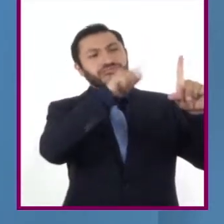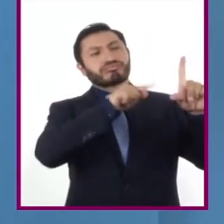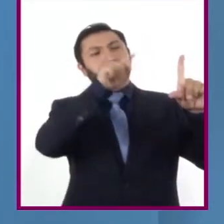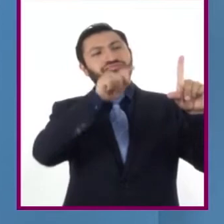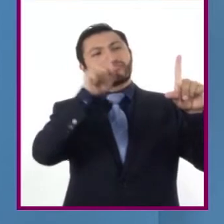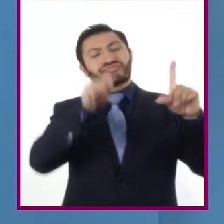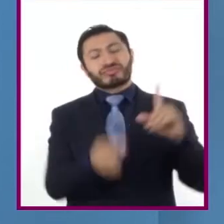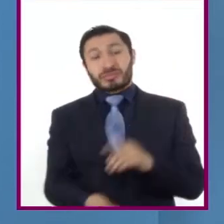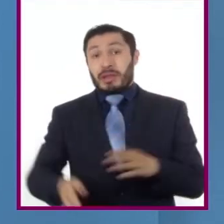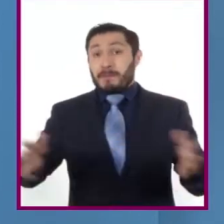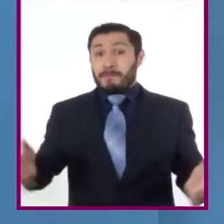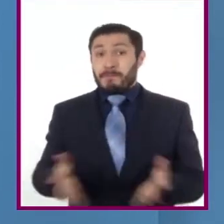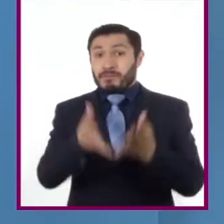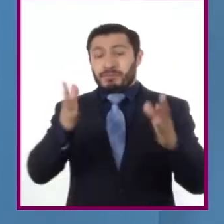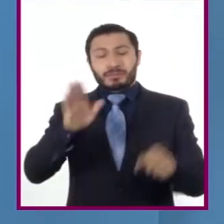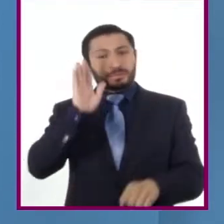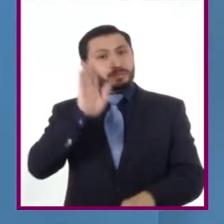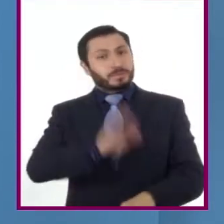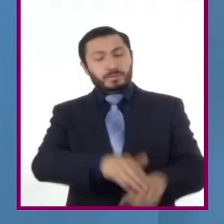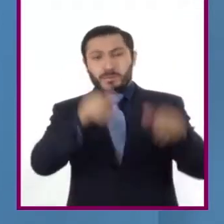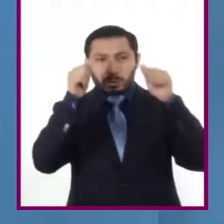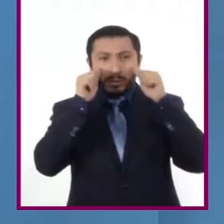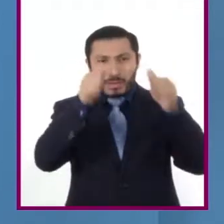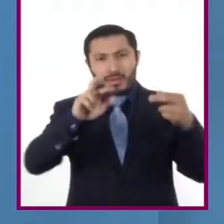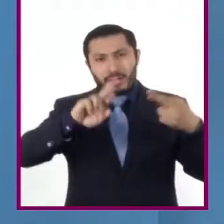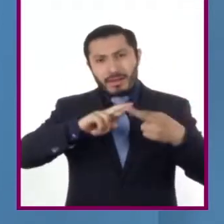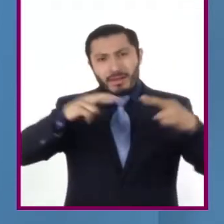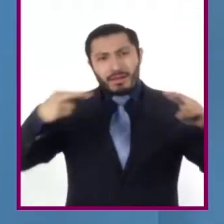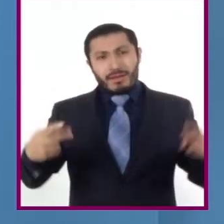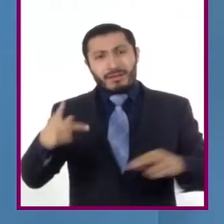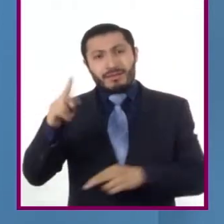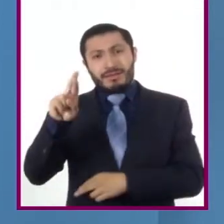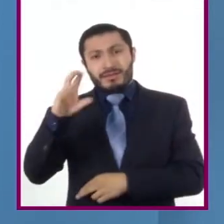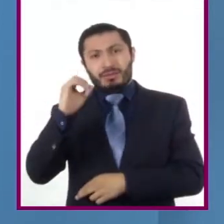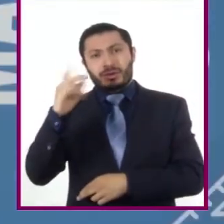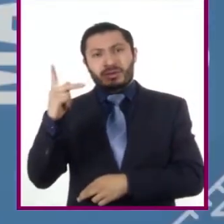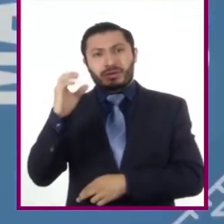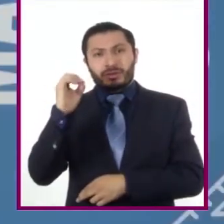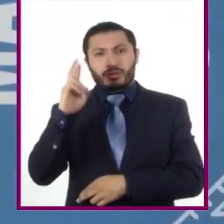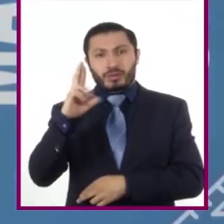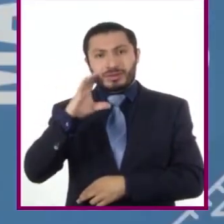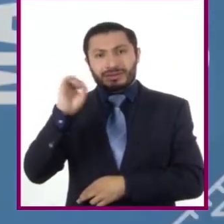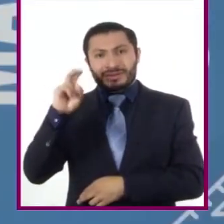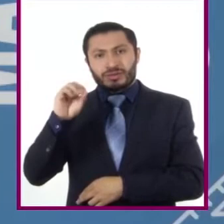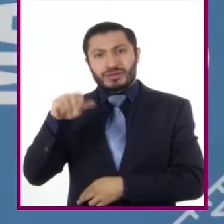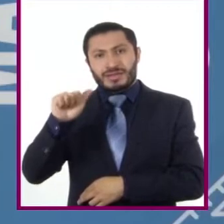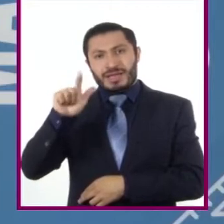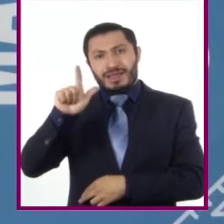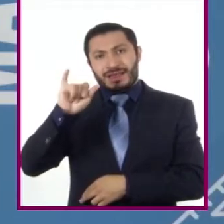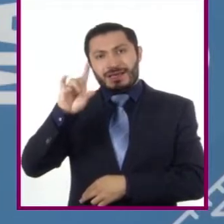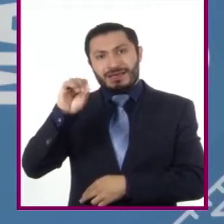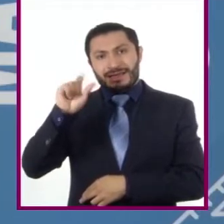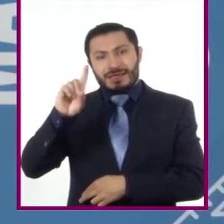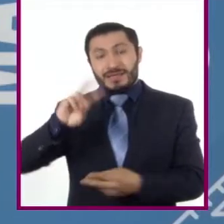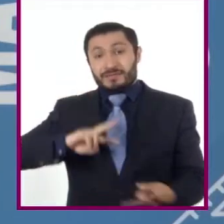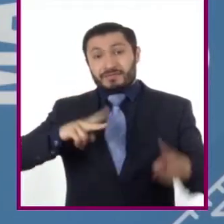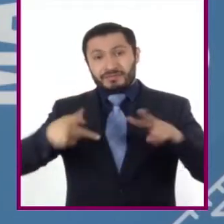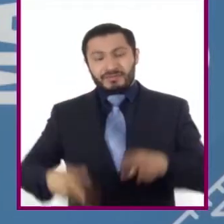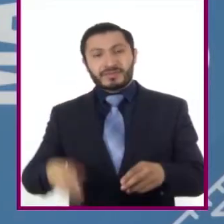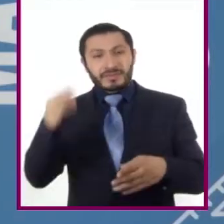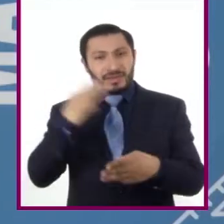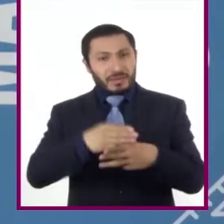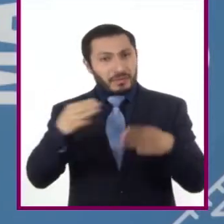Pondremos especial énfasis en la relación de proporcionalidad inversa. Los materiales que utilizarán en la clase